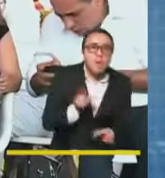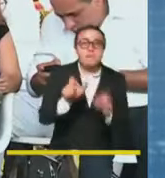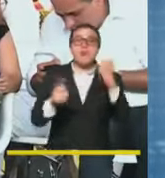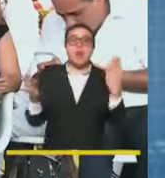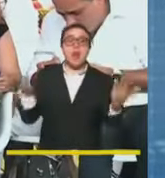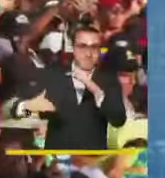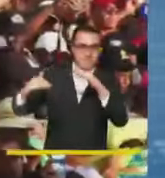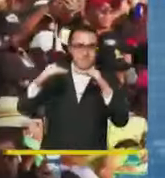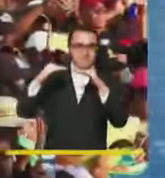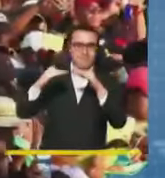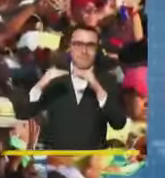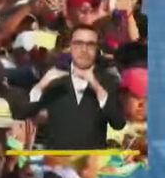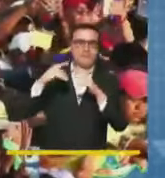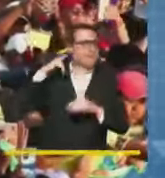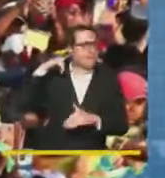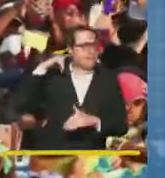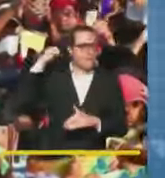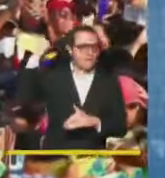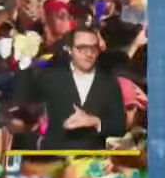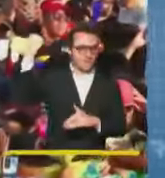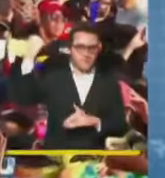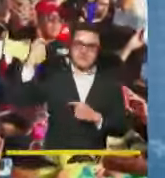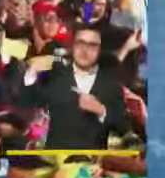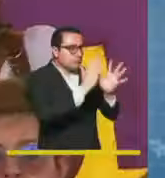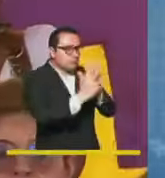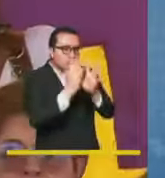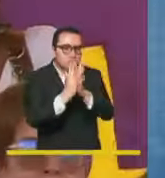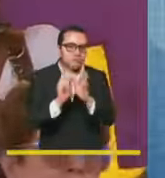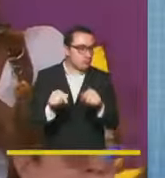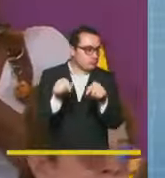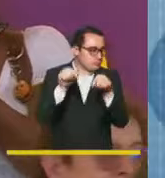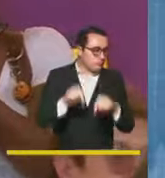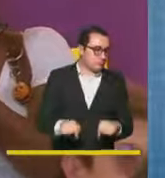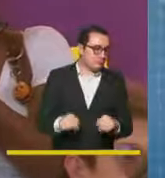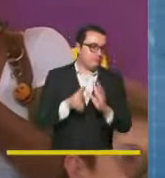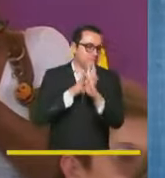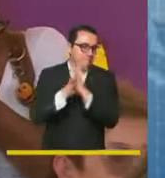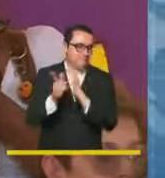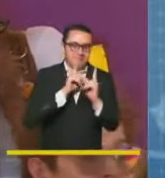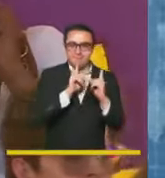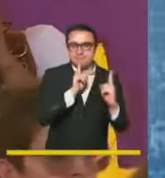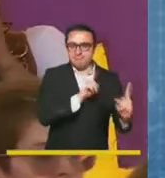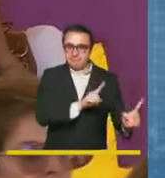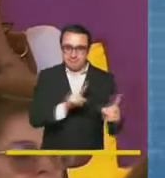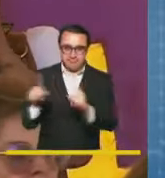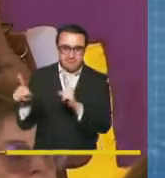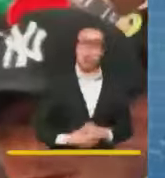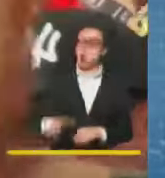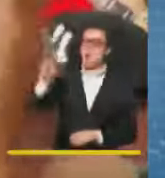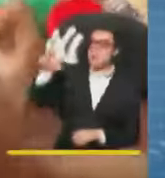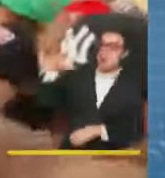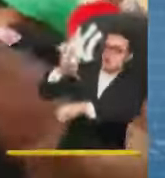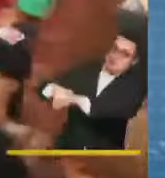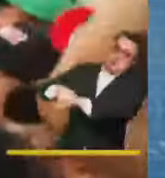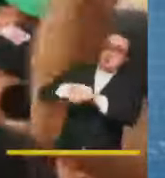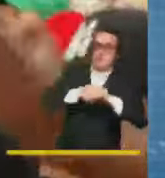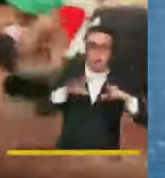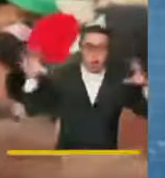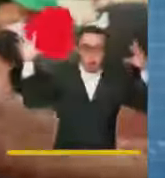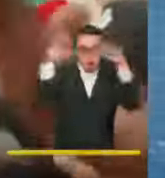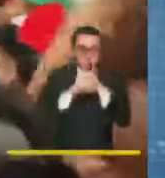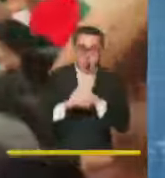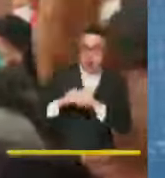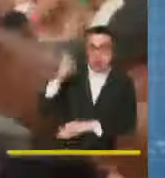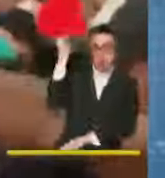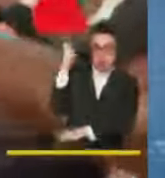persona que queremos que sea elegida eh presidente de la república pero no y votamos por unas ideas generales Pero no